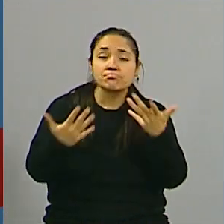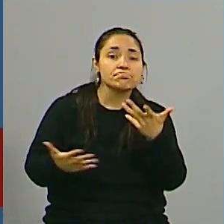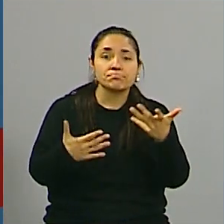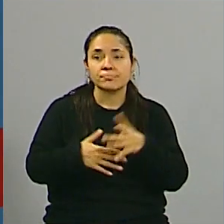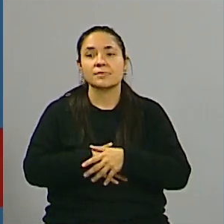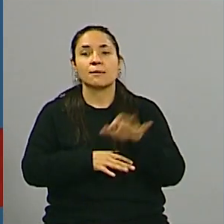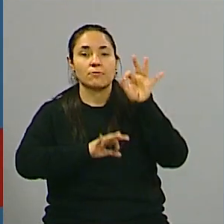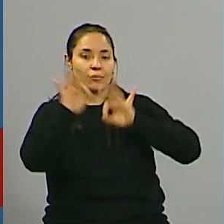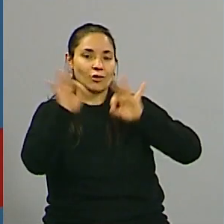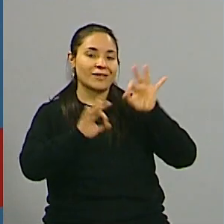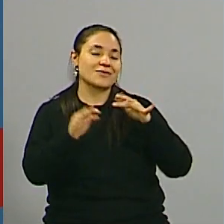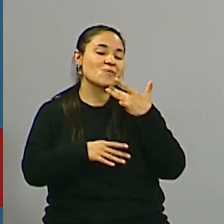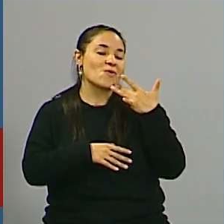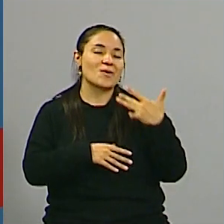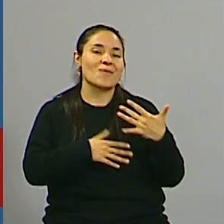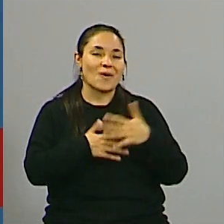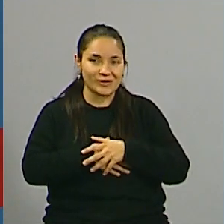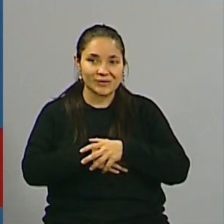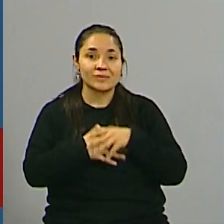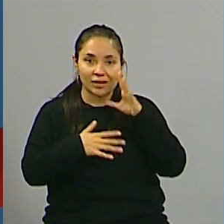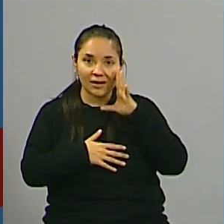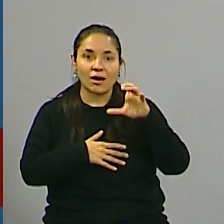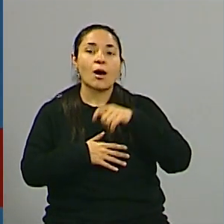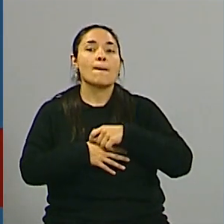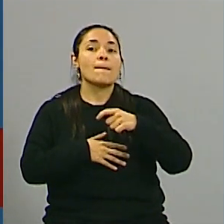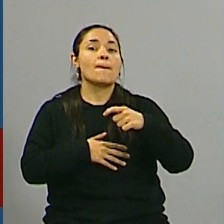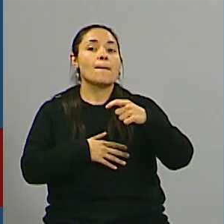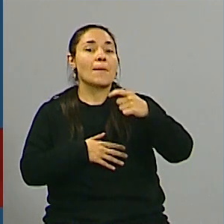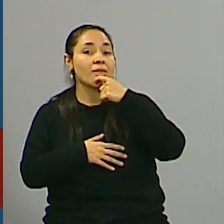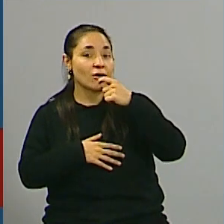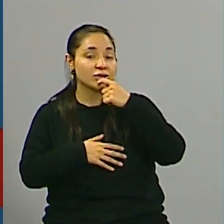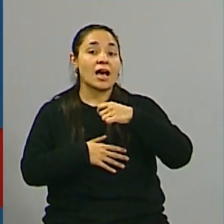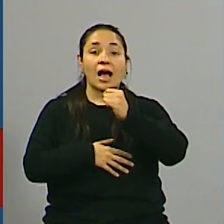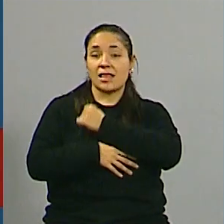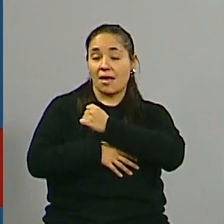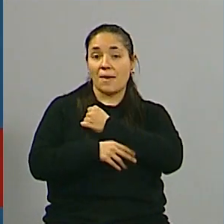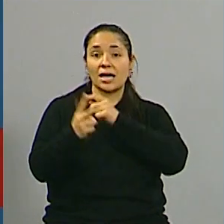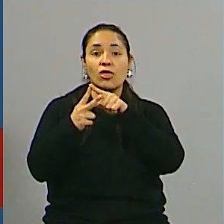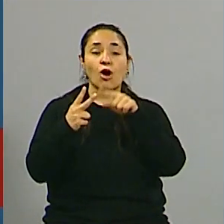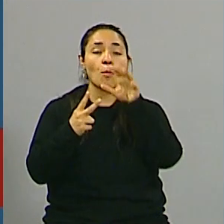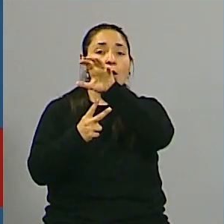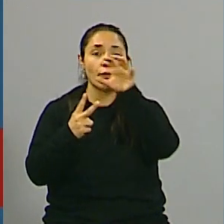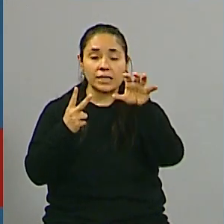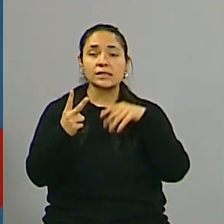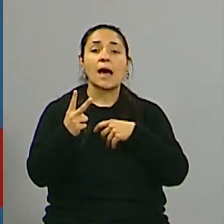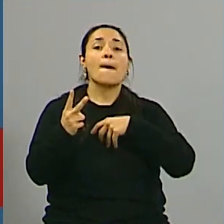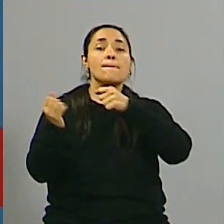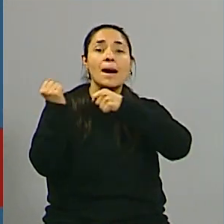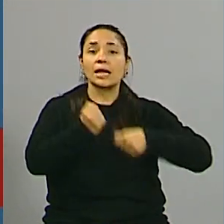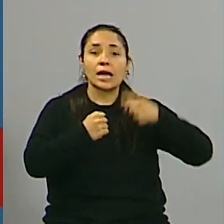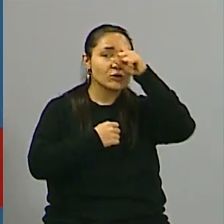este es un proyecto hermoso porque recordemos que Mendoza y Catamarca son las únicas dos provincias del país que todavía no tienen parques